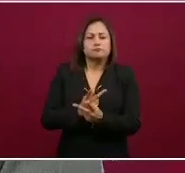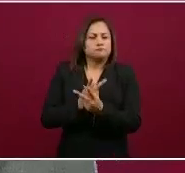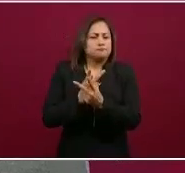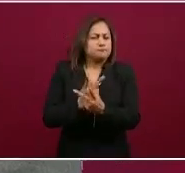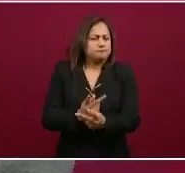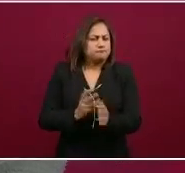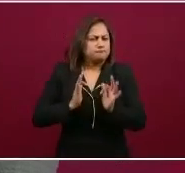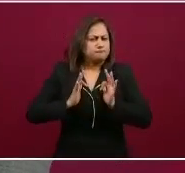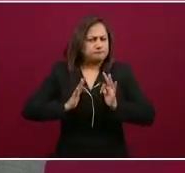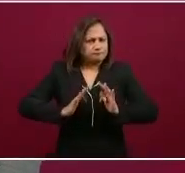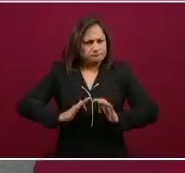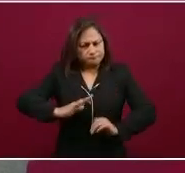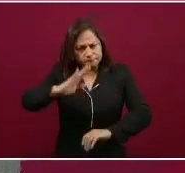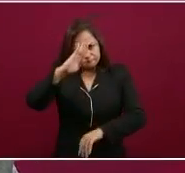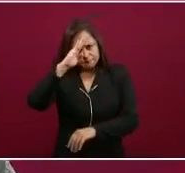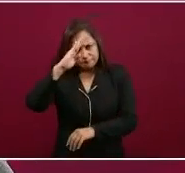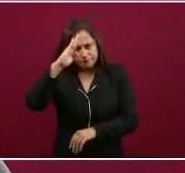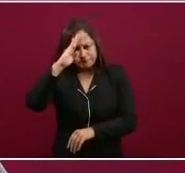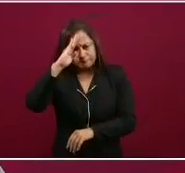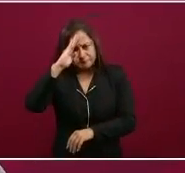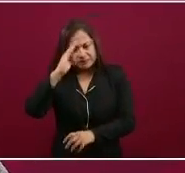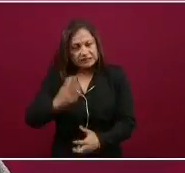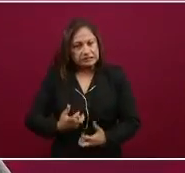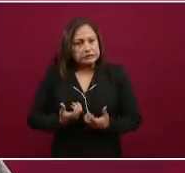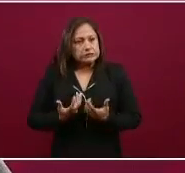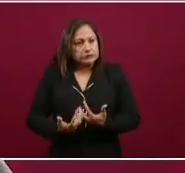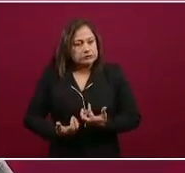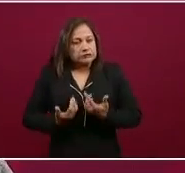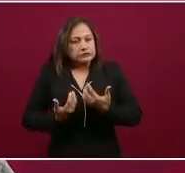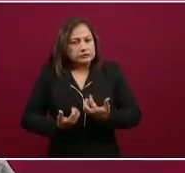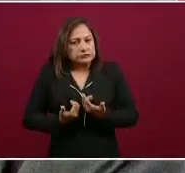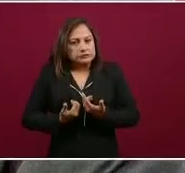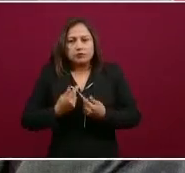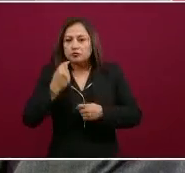tenga el corazón caliente, la cabeza fría.